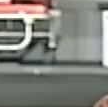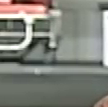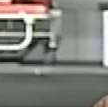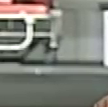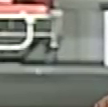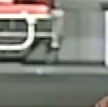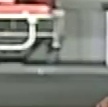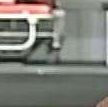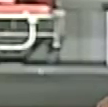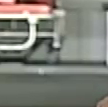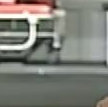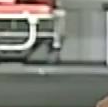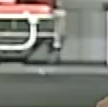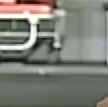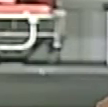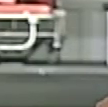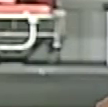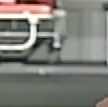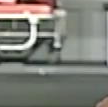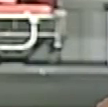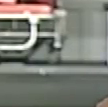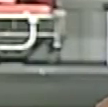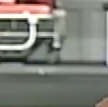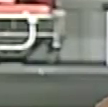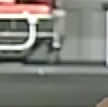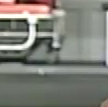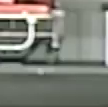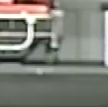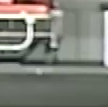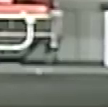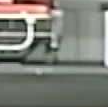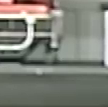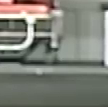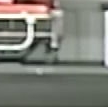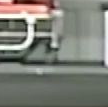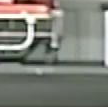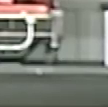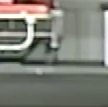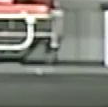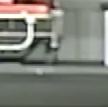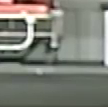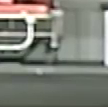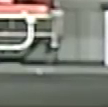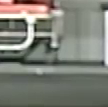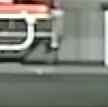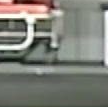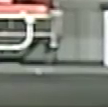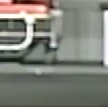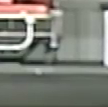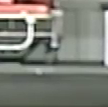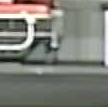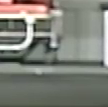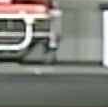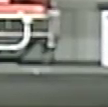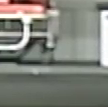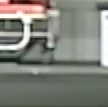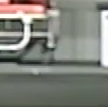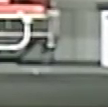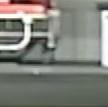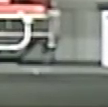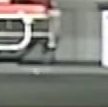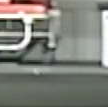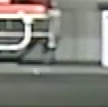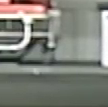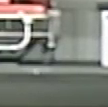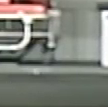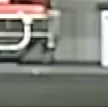contra Venezuela, con su lacayo y su chacal, Juan Manuel Santos, que actúa como un chacal del imperialismo contra